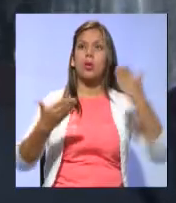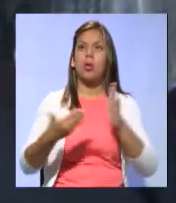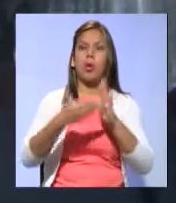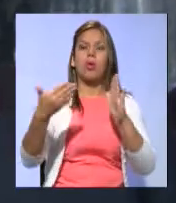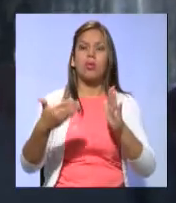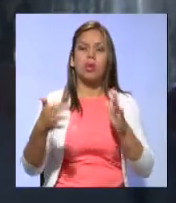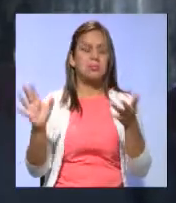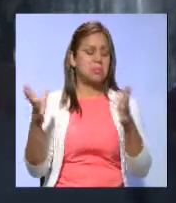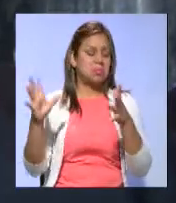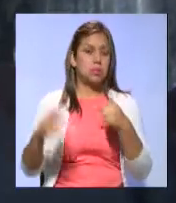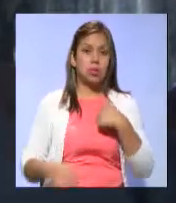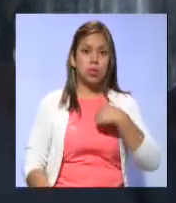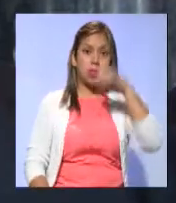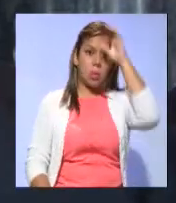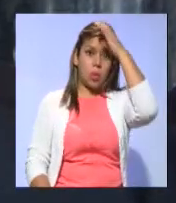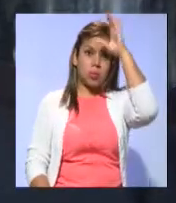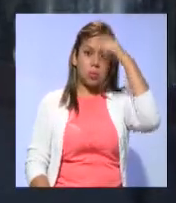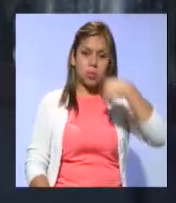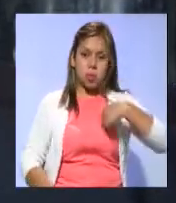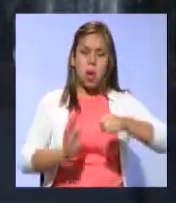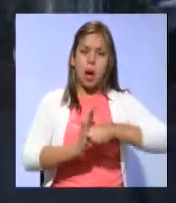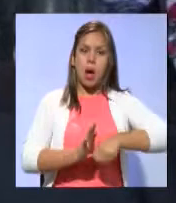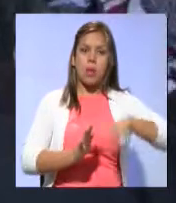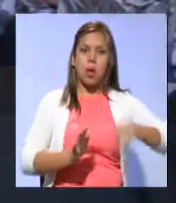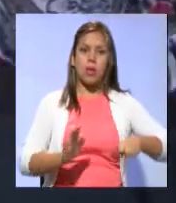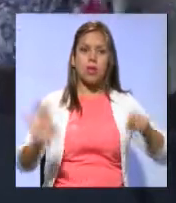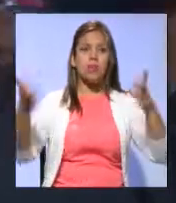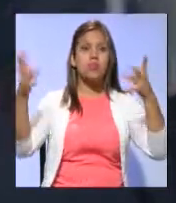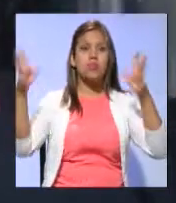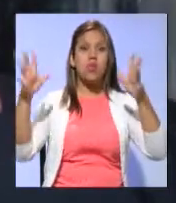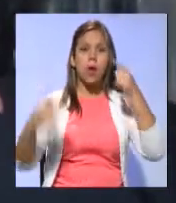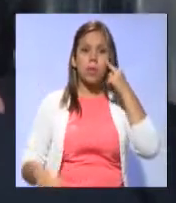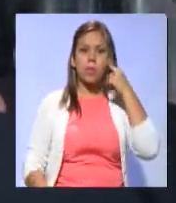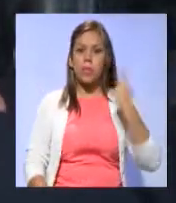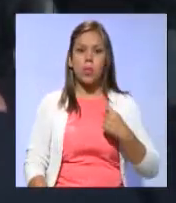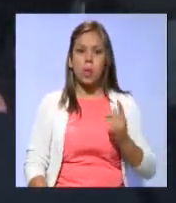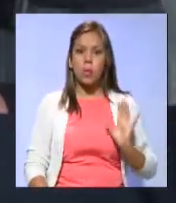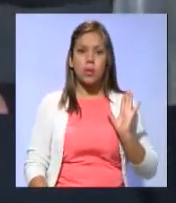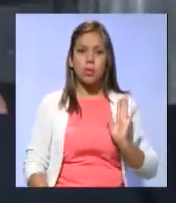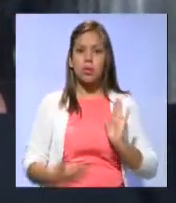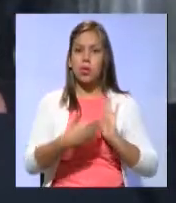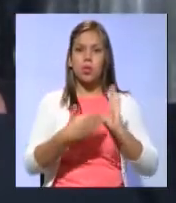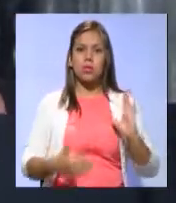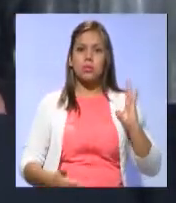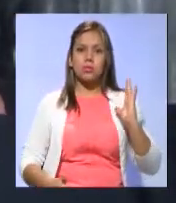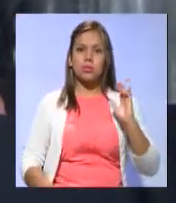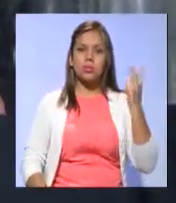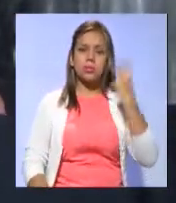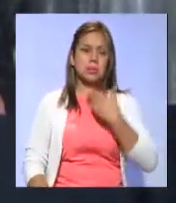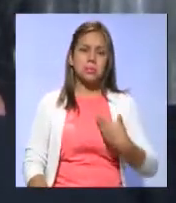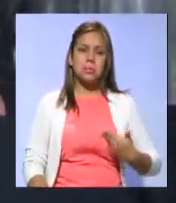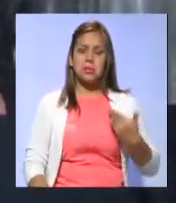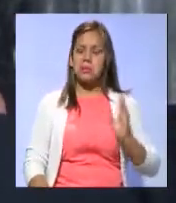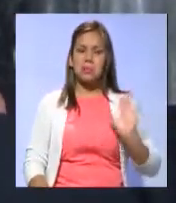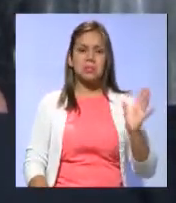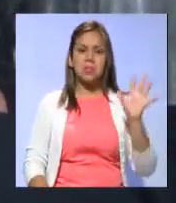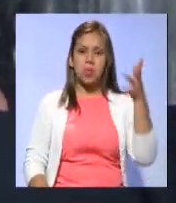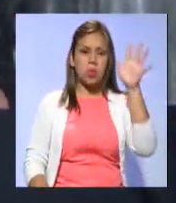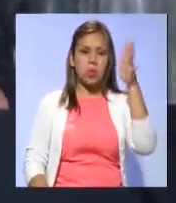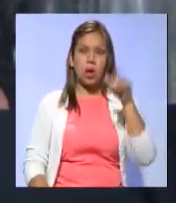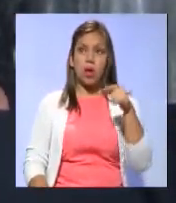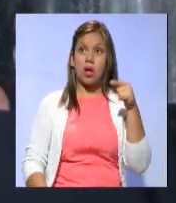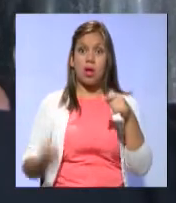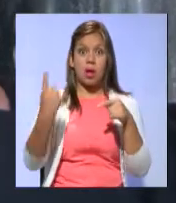Para mi concepto, y soy abogada, no hay pruebas contra el señor vicepresidente. Sabemos muy bien que él es